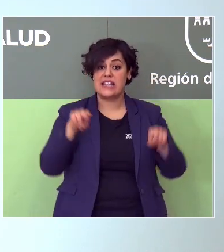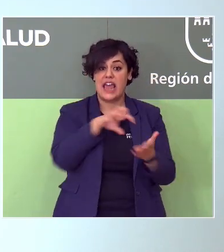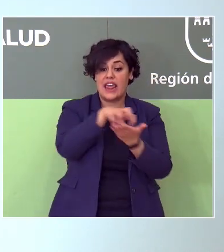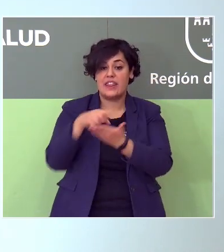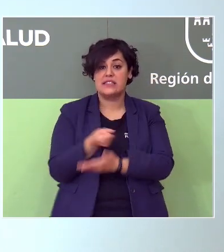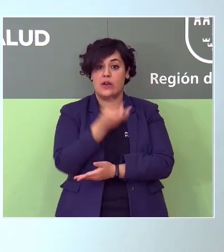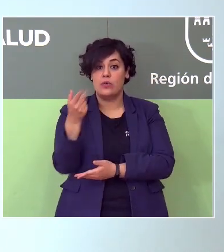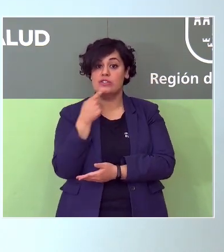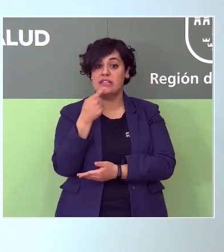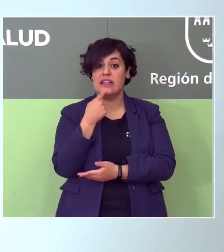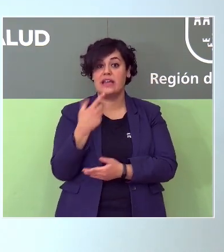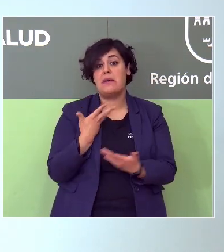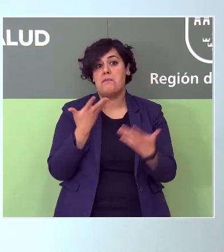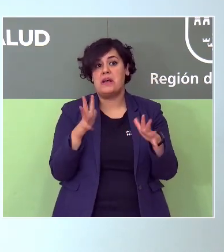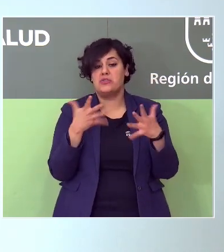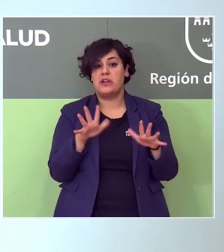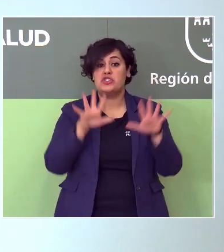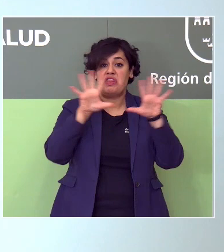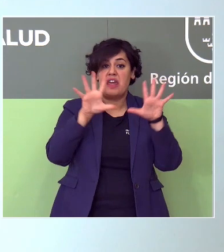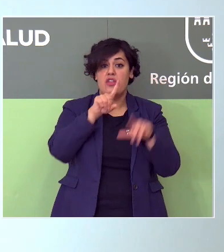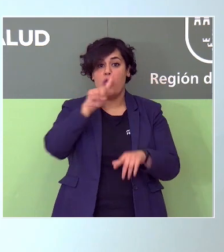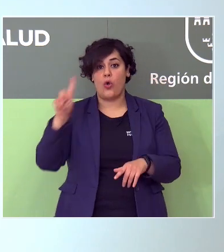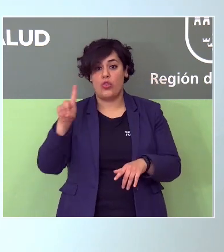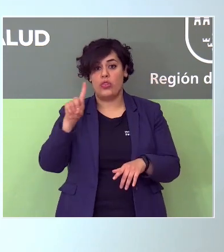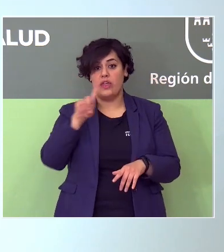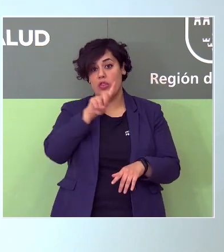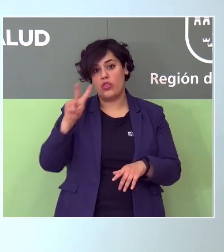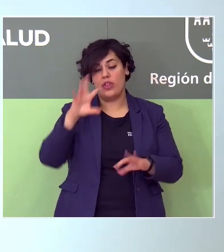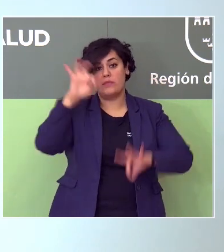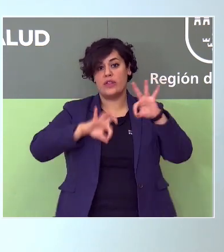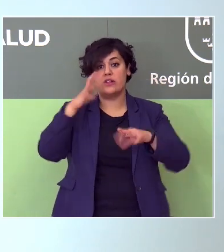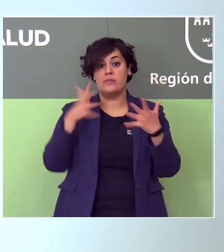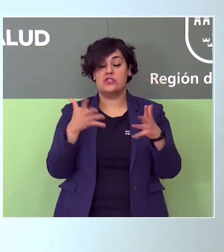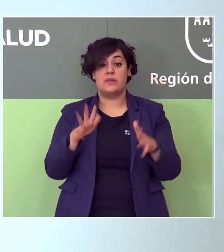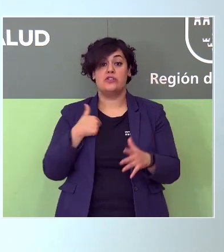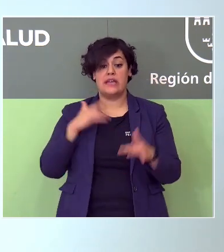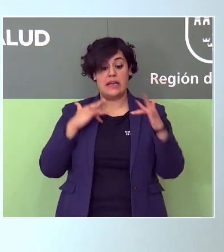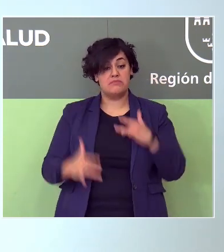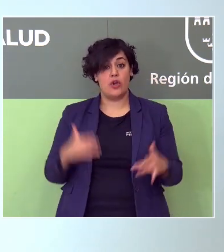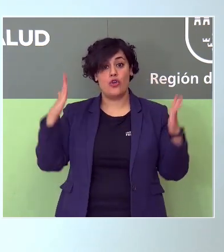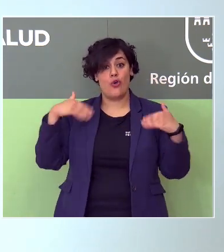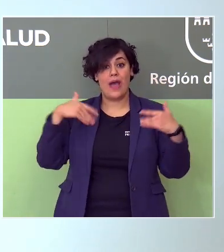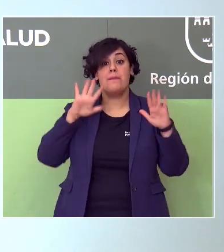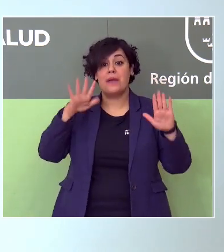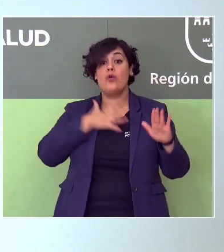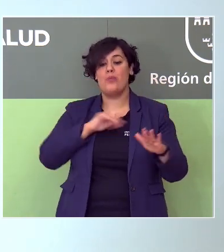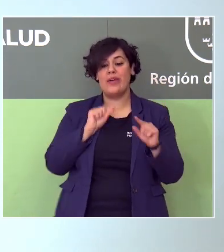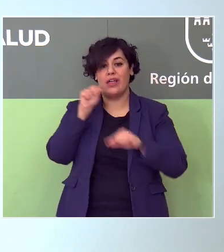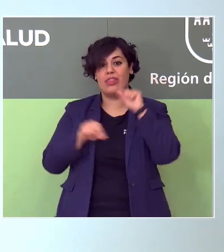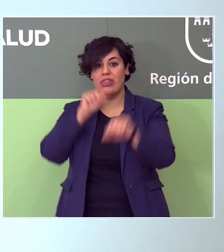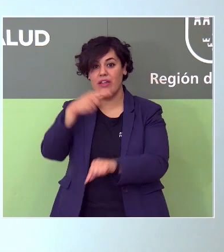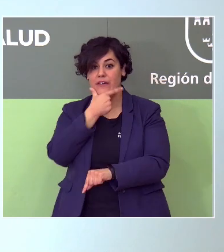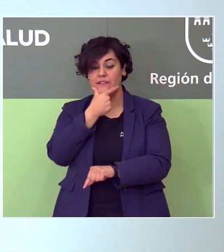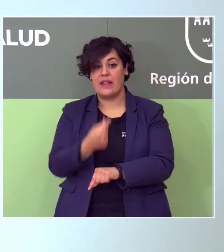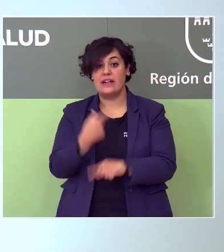la literatura que puede estar en torno al 10-12% de personas que cursan de manera asintomática y son capaces de transmitir el virus, que también tenemos que ver